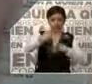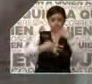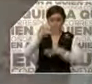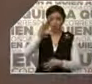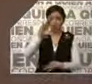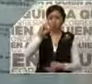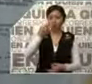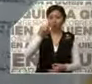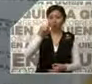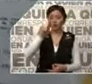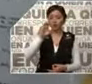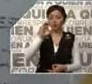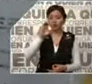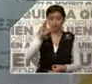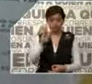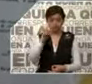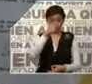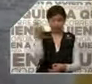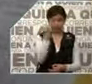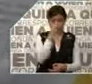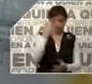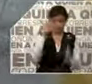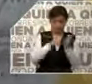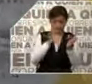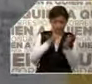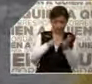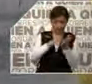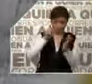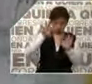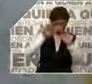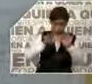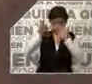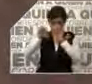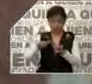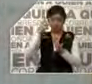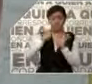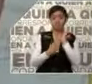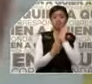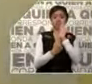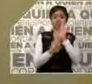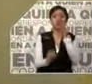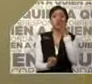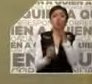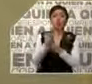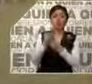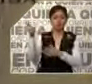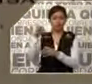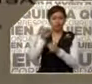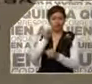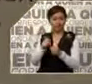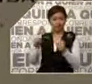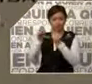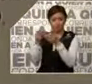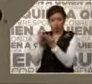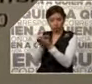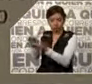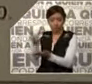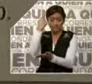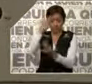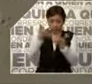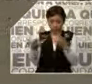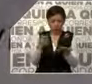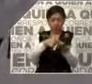Conducef, sugieren a Virginia realizar un expediente que deberá ser presentado ante la nueva aseguradora para dar con el historial del